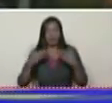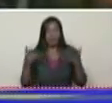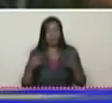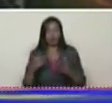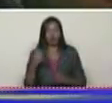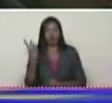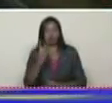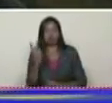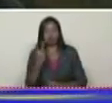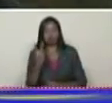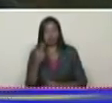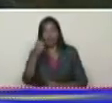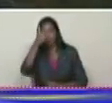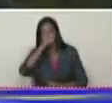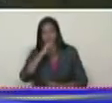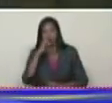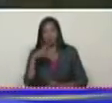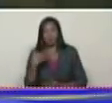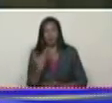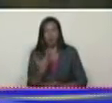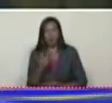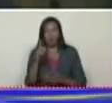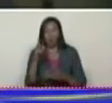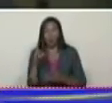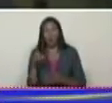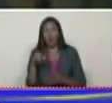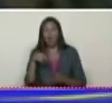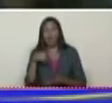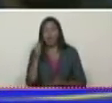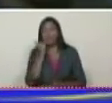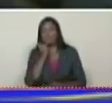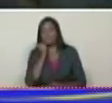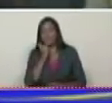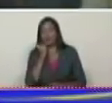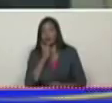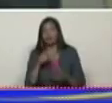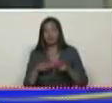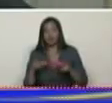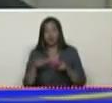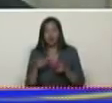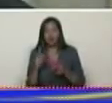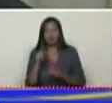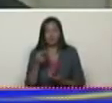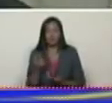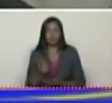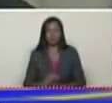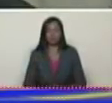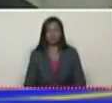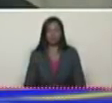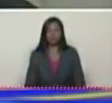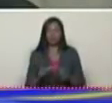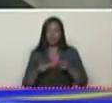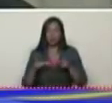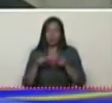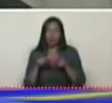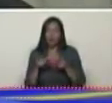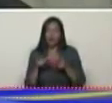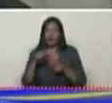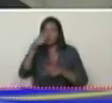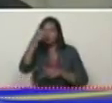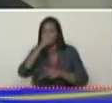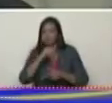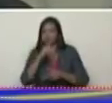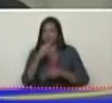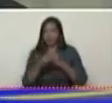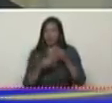trasplantes de médula ósea, uno en Valencia, en la ciudad hospitalaria Enrique Tejera, Hay un centro de trasplante de médula ósea público que